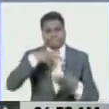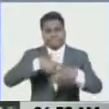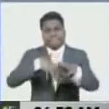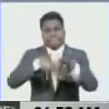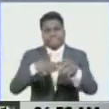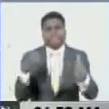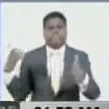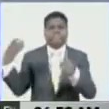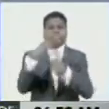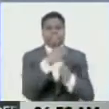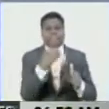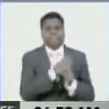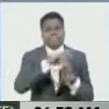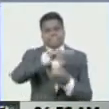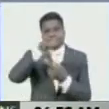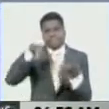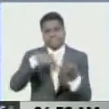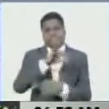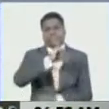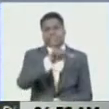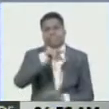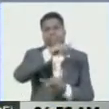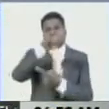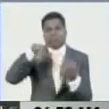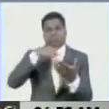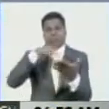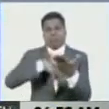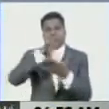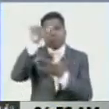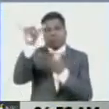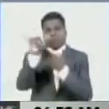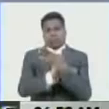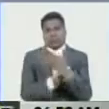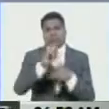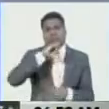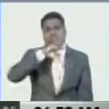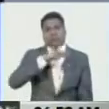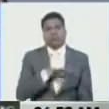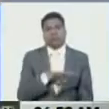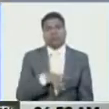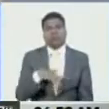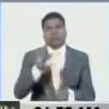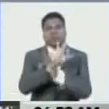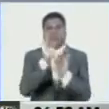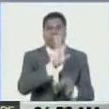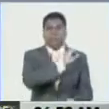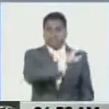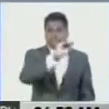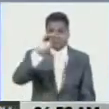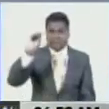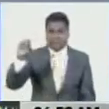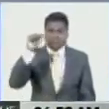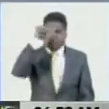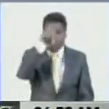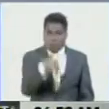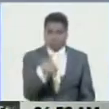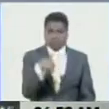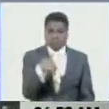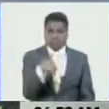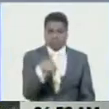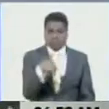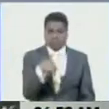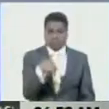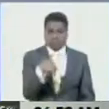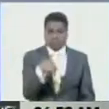las conquistas de la revolución y de la revolución como proyecto histórico. De tal manera que lo que se está convocando para hoy no